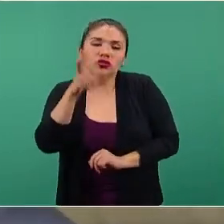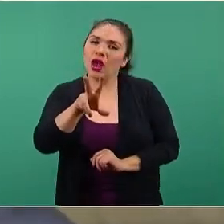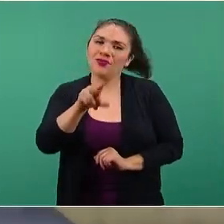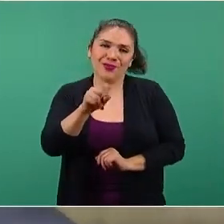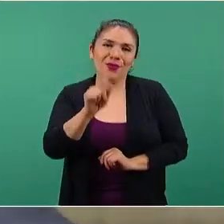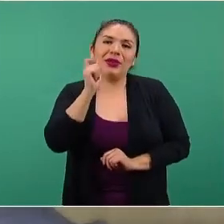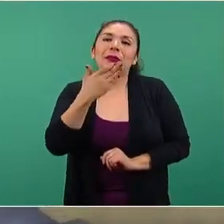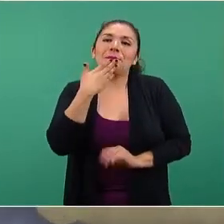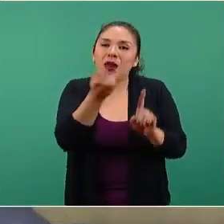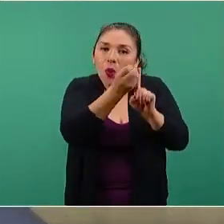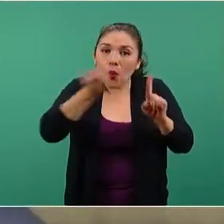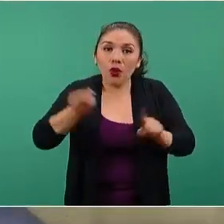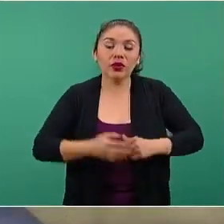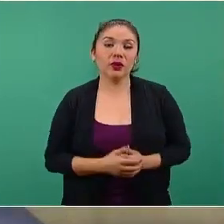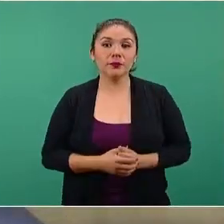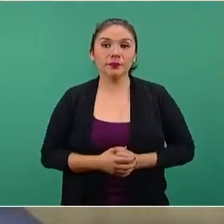considerarlo.